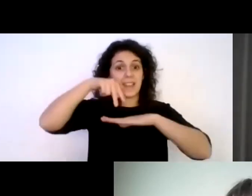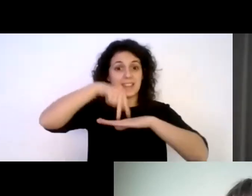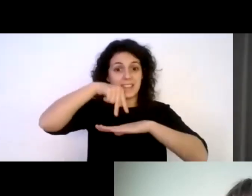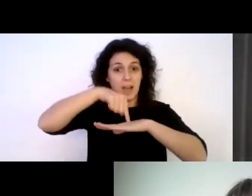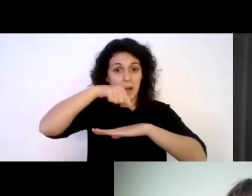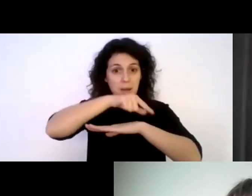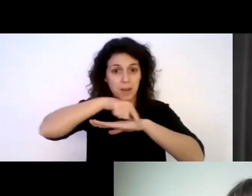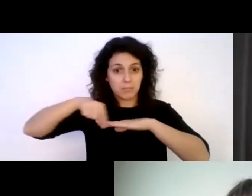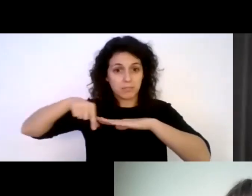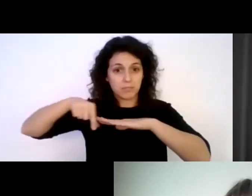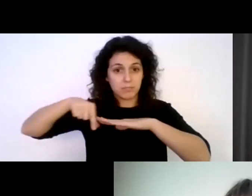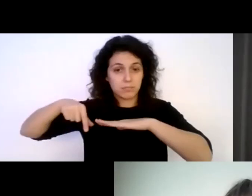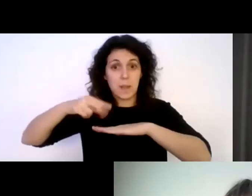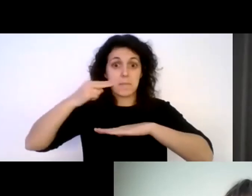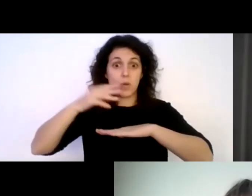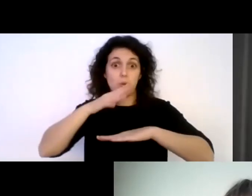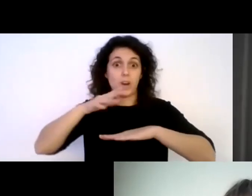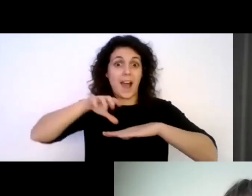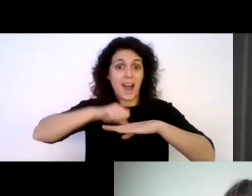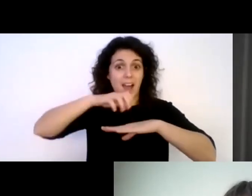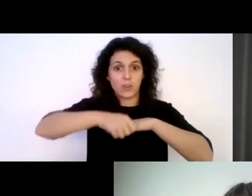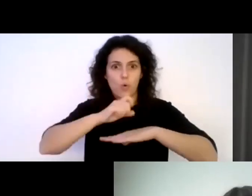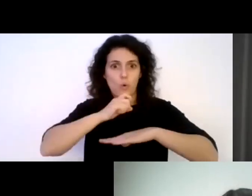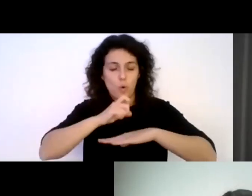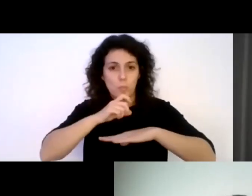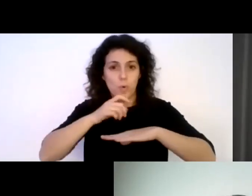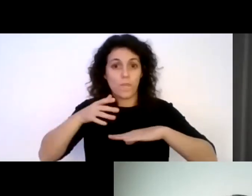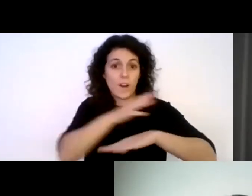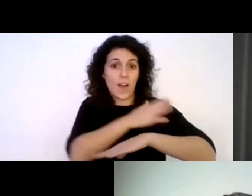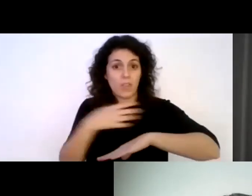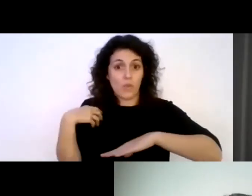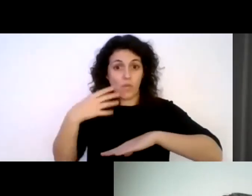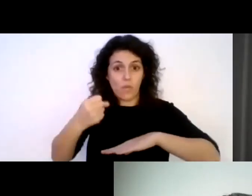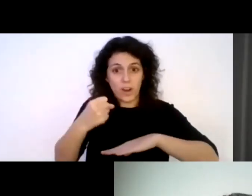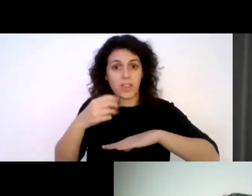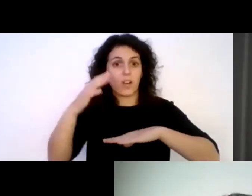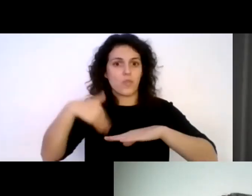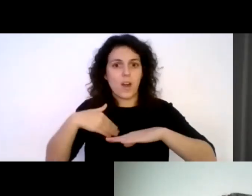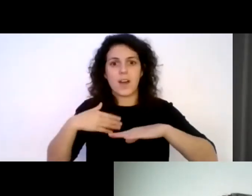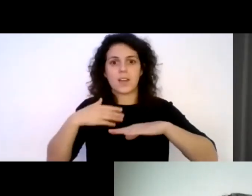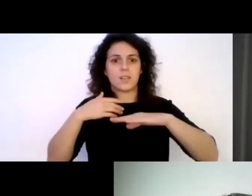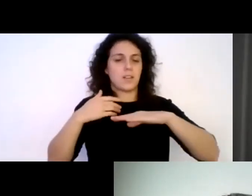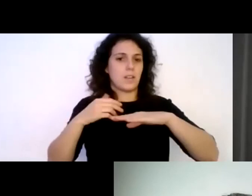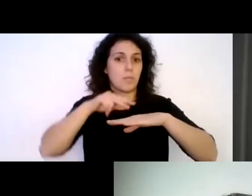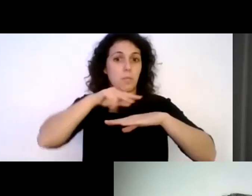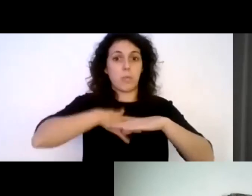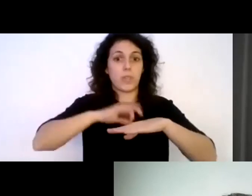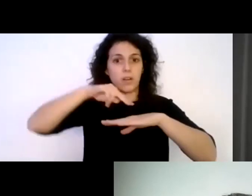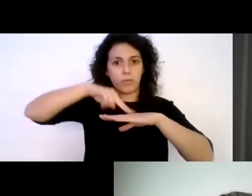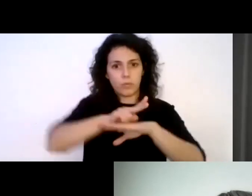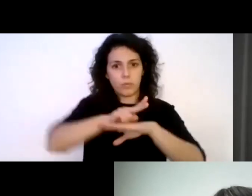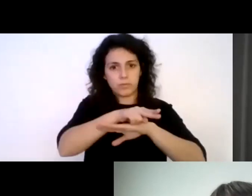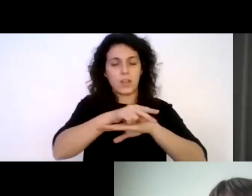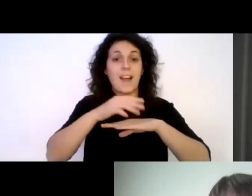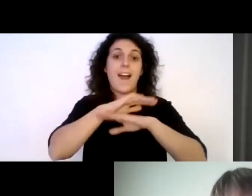miedo que por dónde se iba a agarrar, o si no tenía movilidad en los brazos, o fuerza en el tronco, se iba a deslizar. Entonces